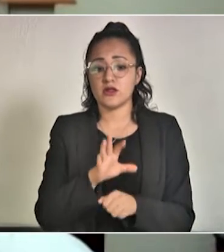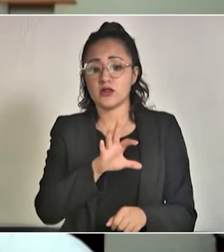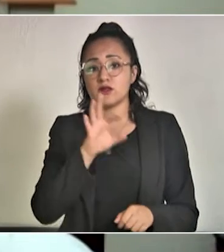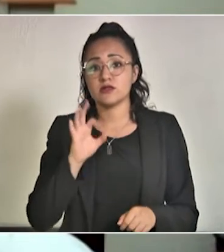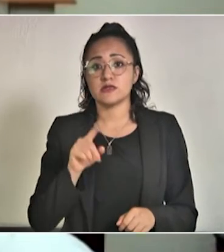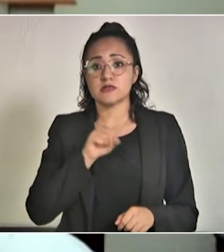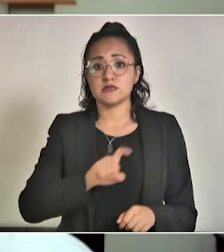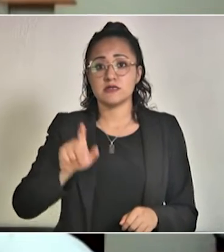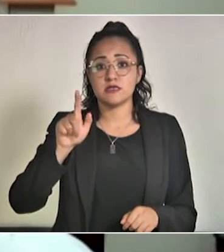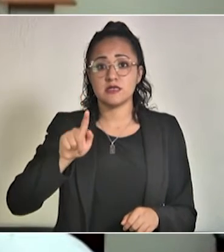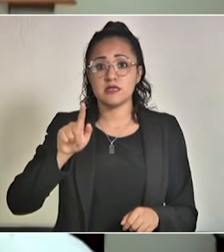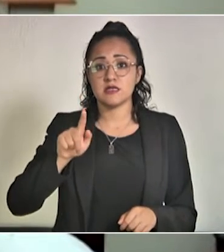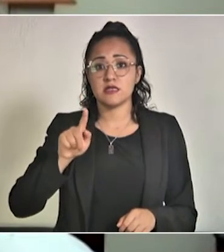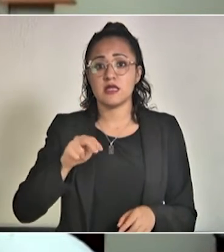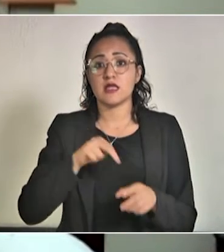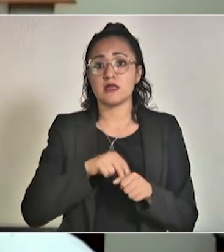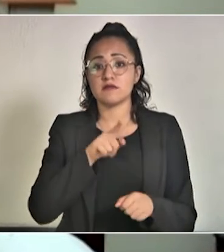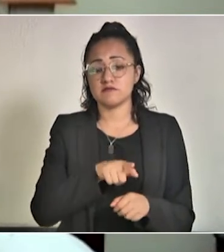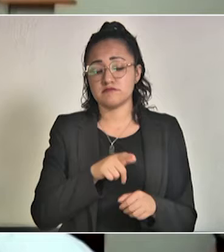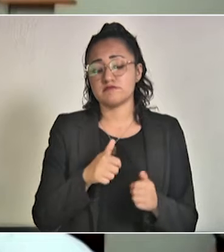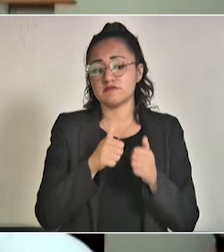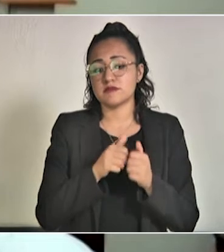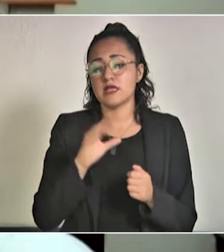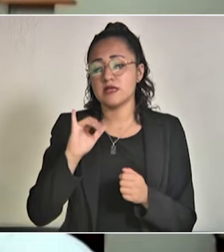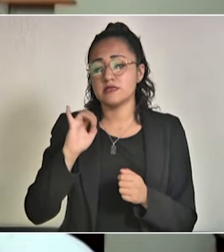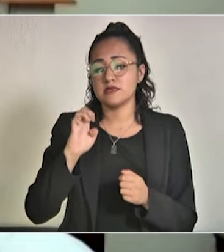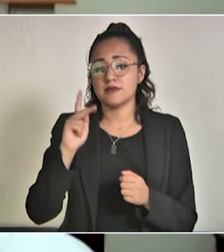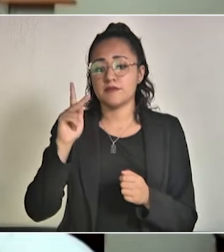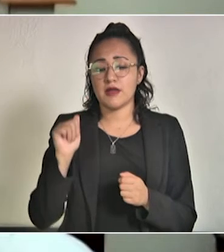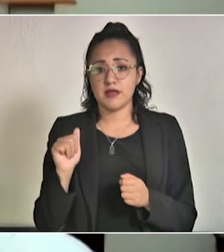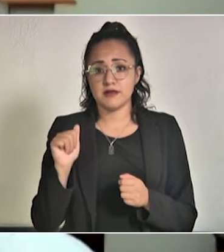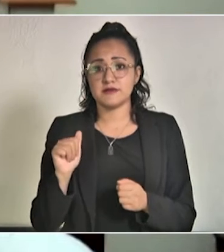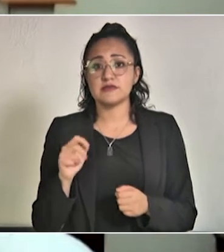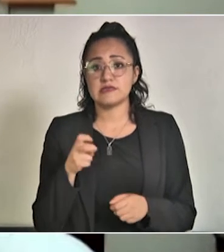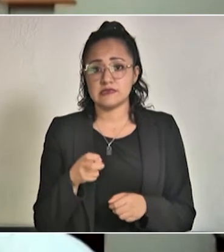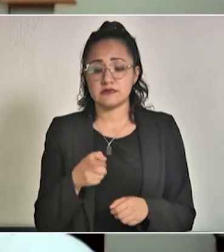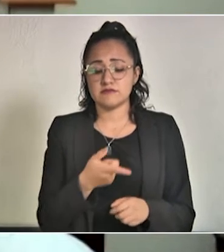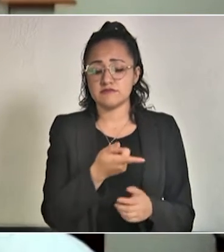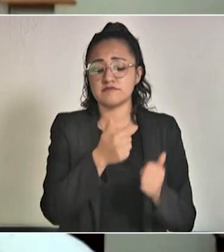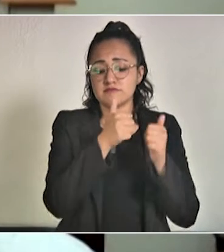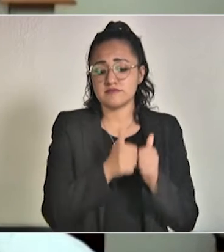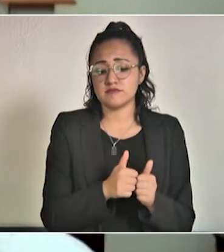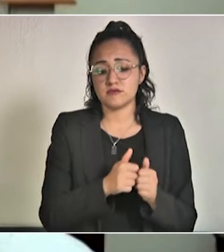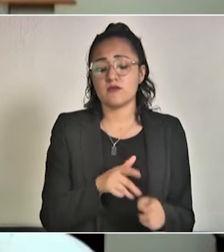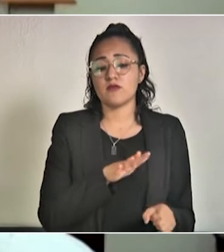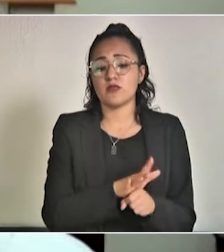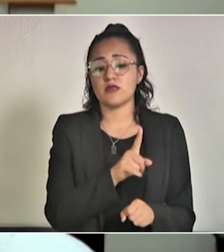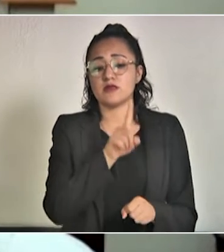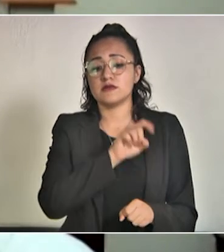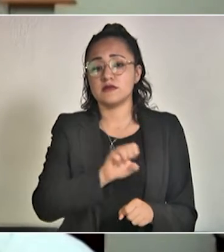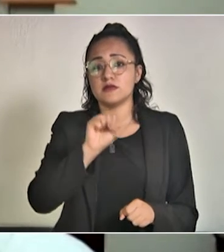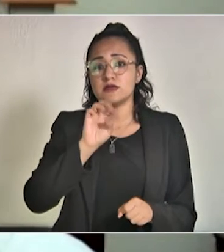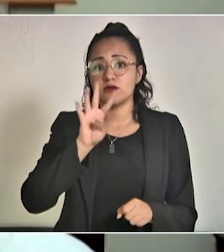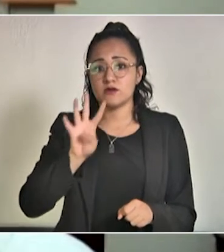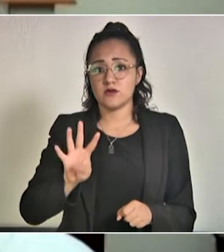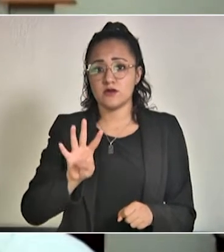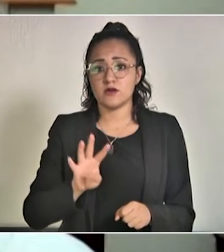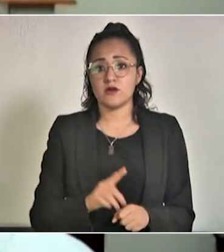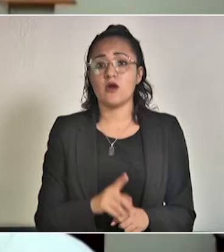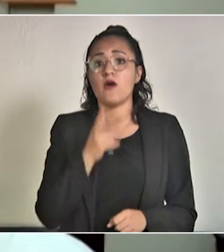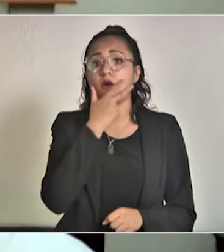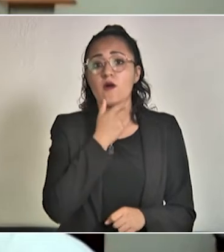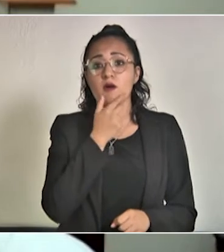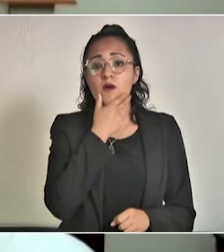170 en las instalaciones del siete de las cuales 164 son